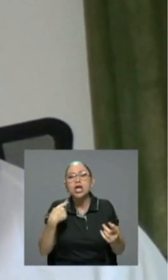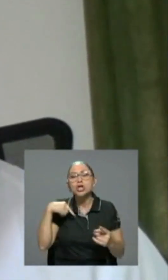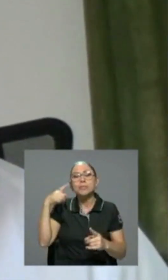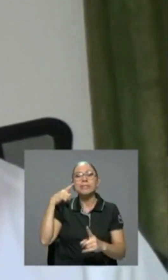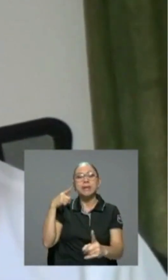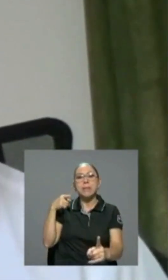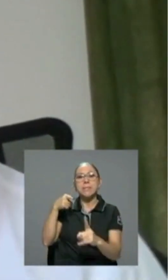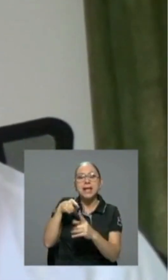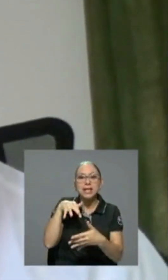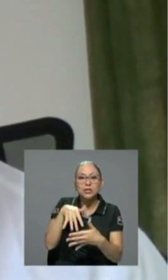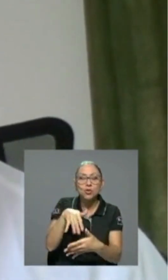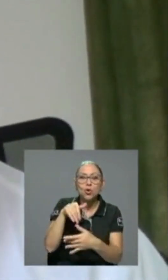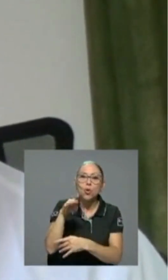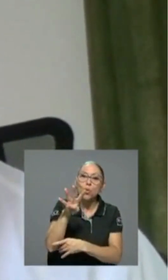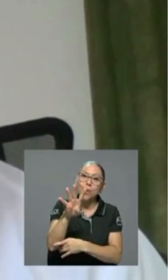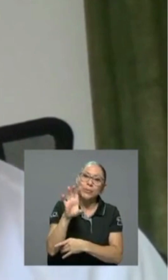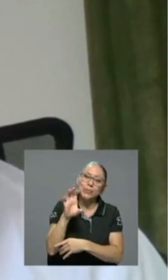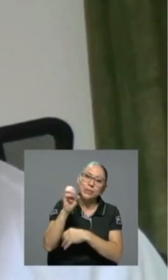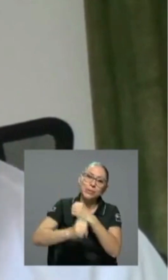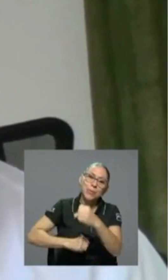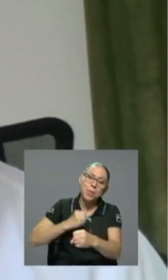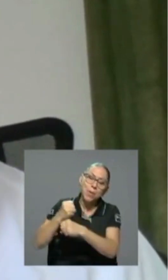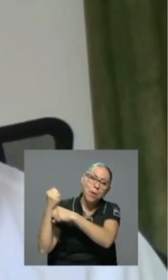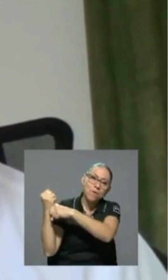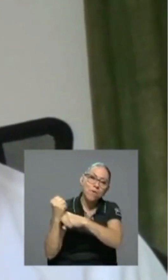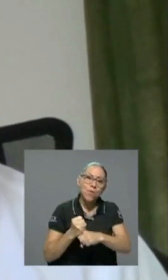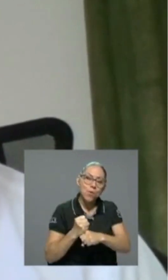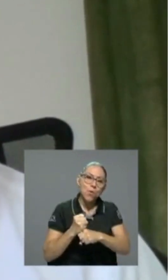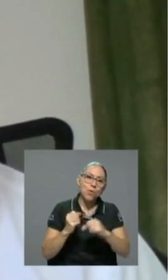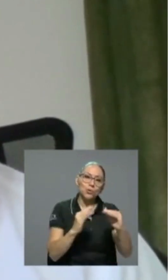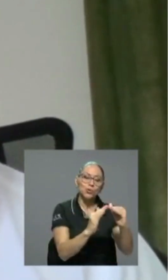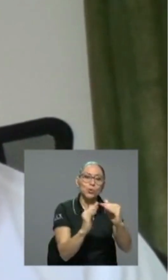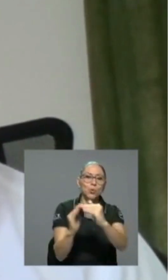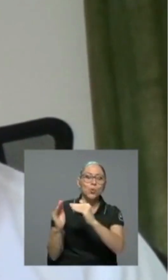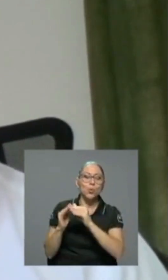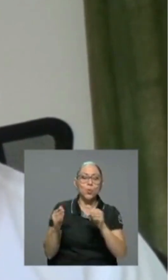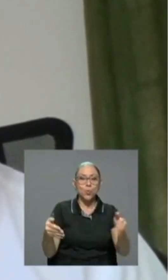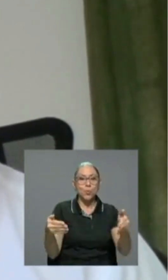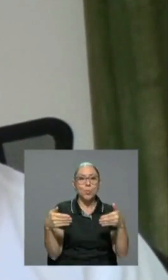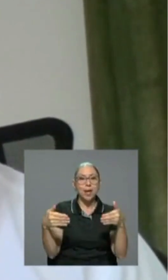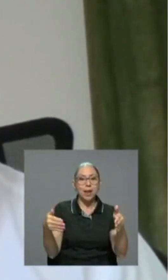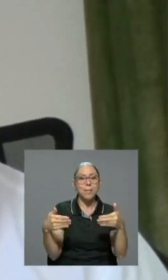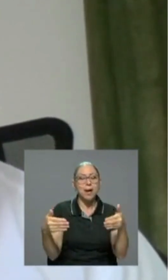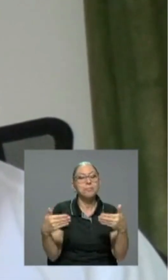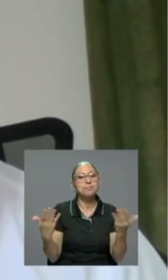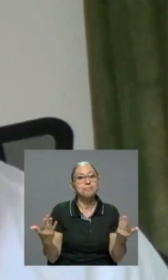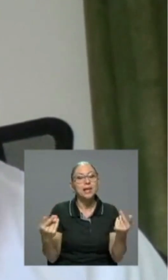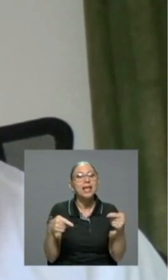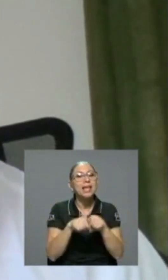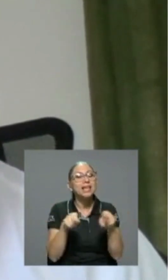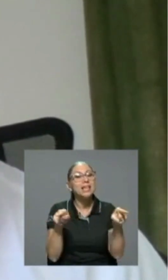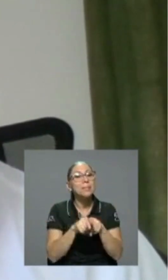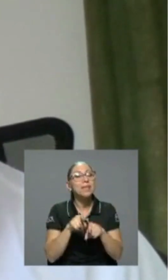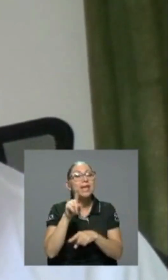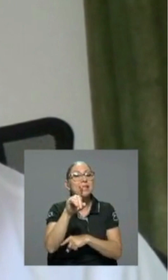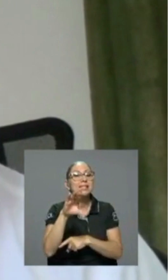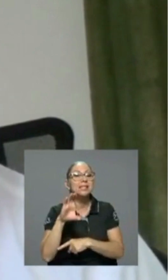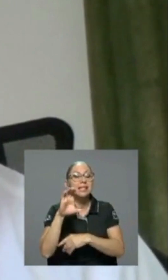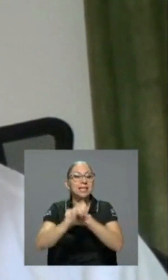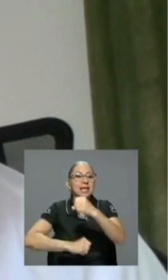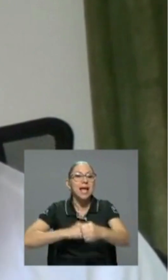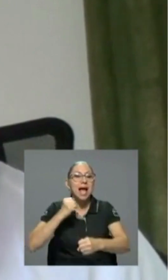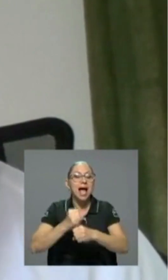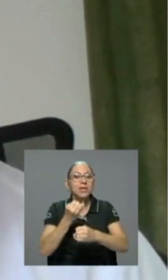del cuarto centenario de fundación de la ciudad de Panamá y también el centenario de la independencia